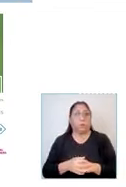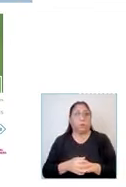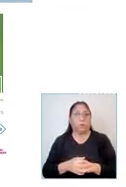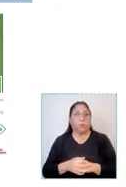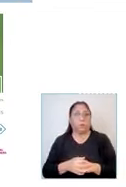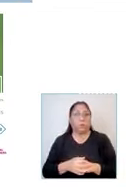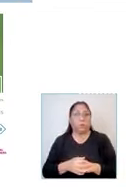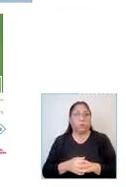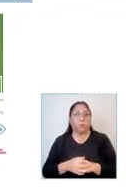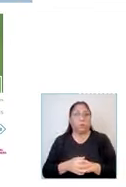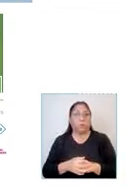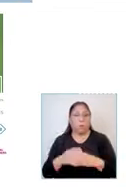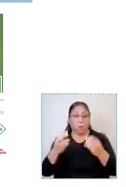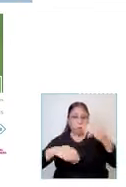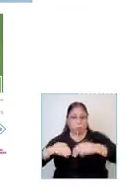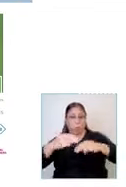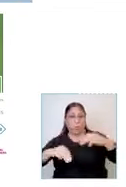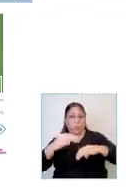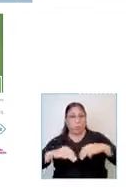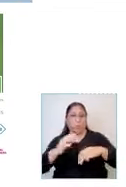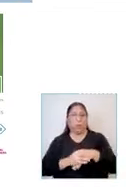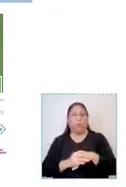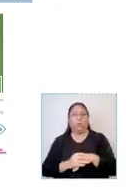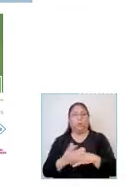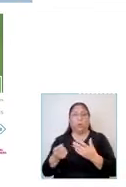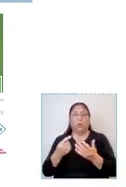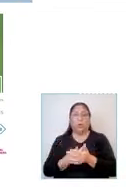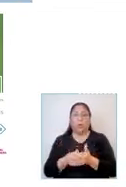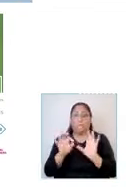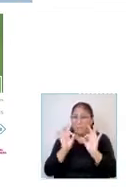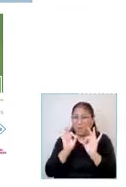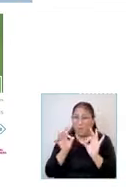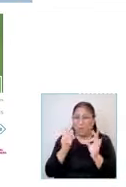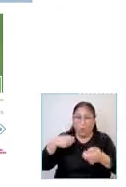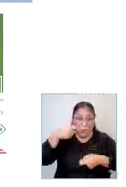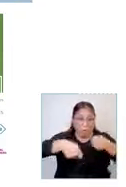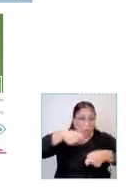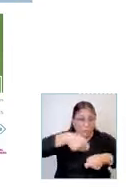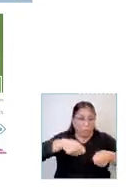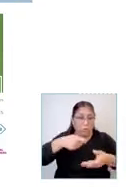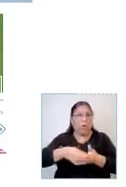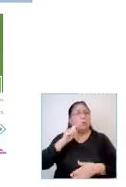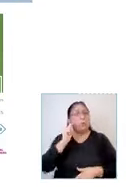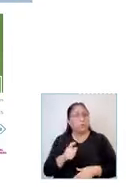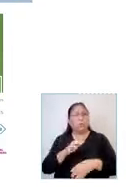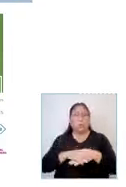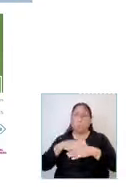En los mercados de capital de riesgo, estamos viendo la evolución